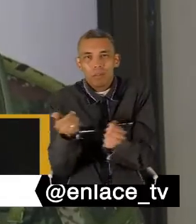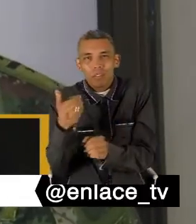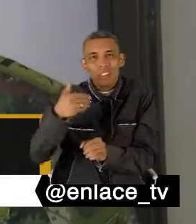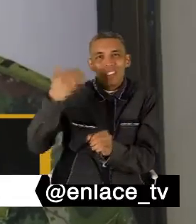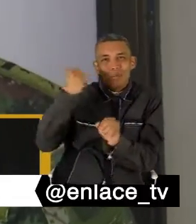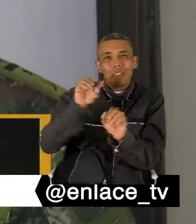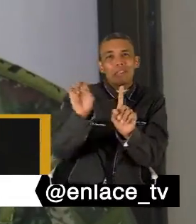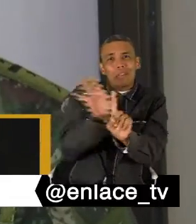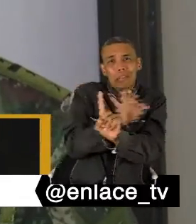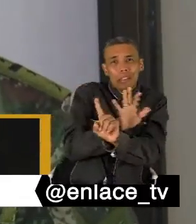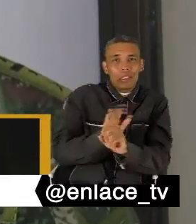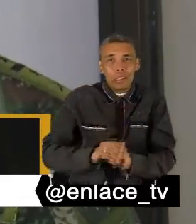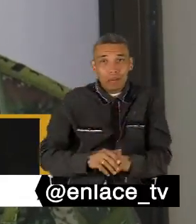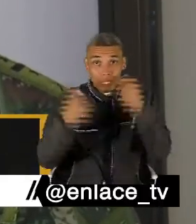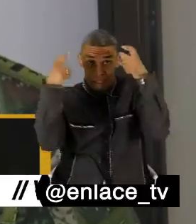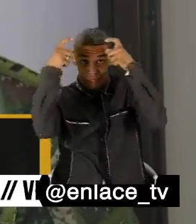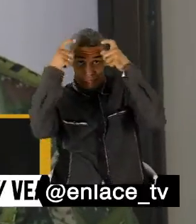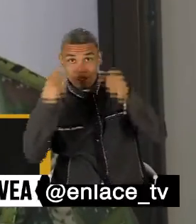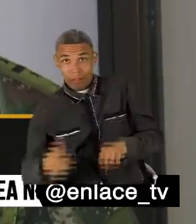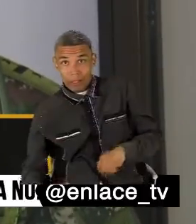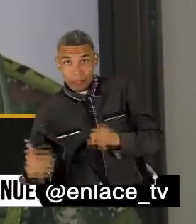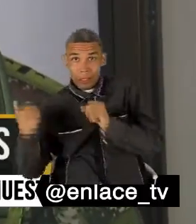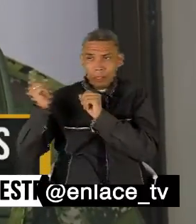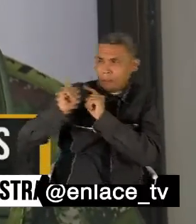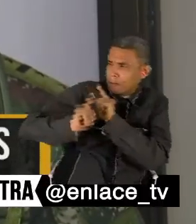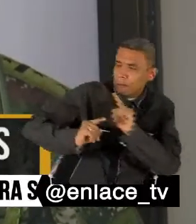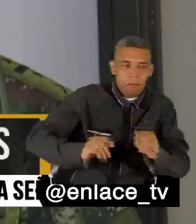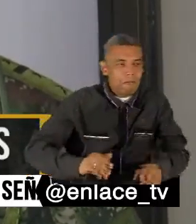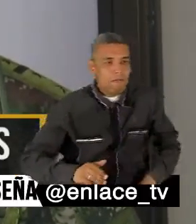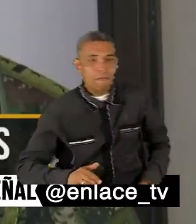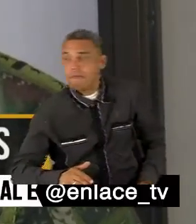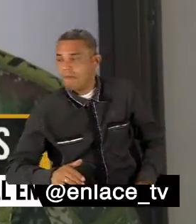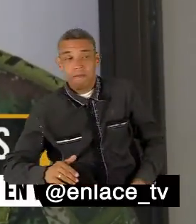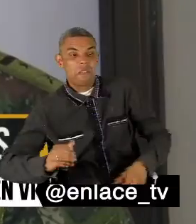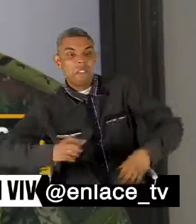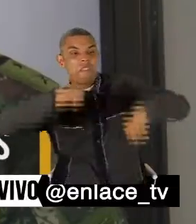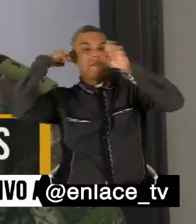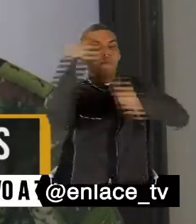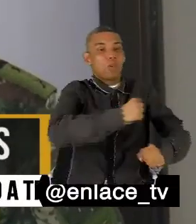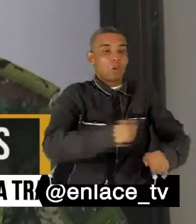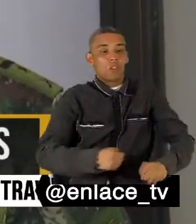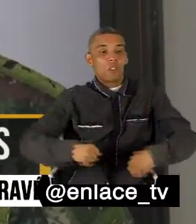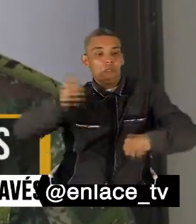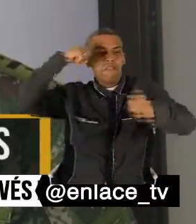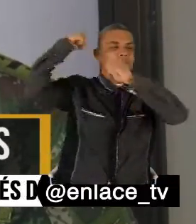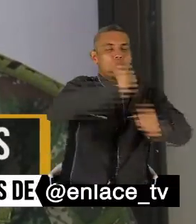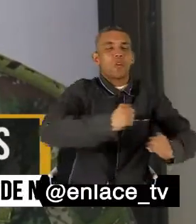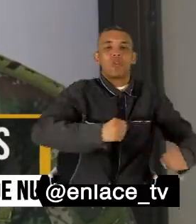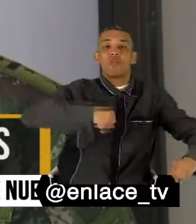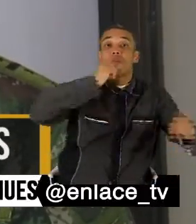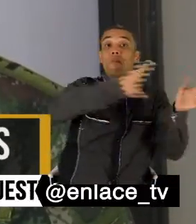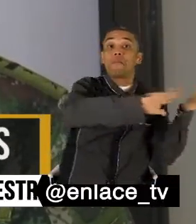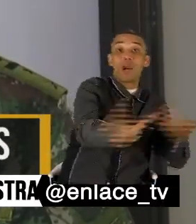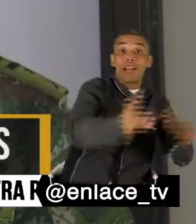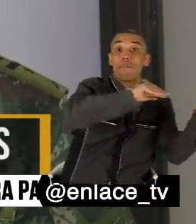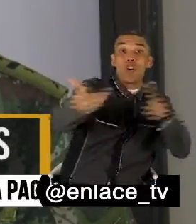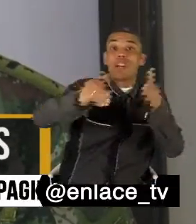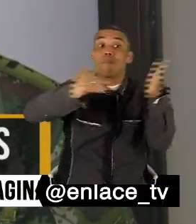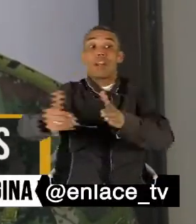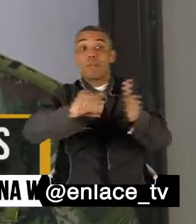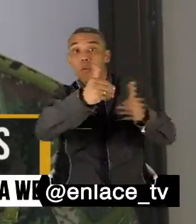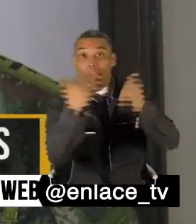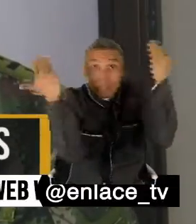llegan, desprezan las cabezas de ganado y dejan ahí pues lo que, digámoslo así, no les sirve y se